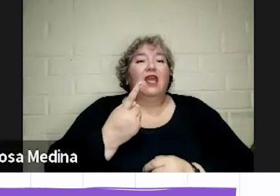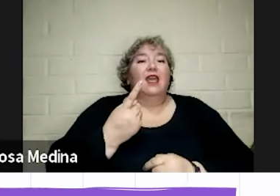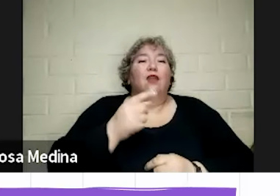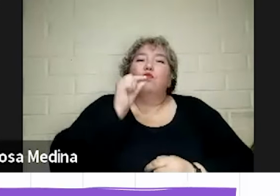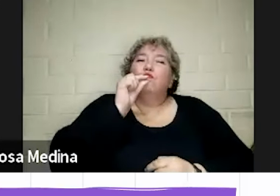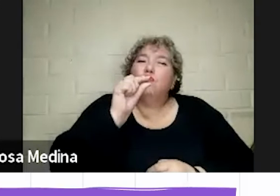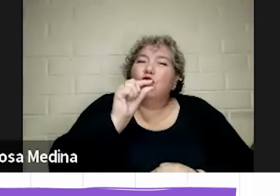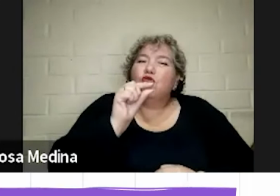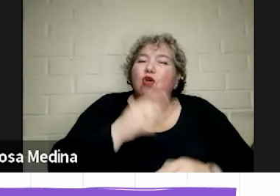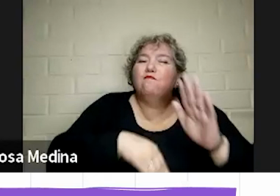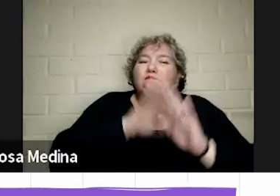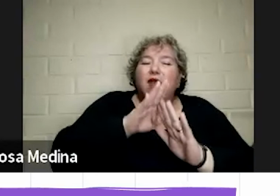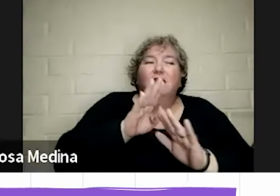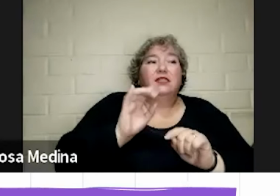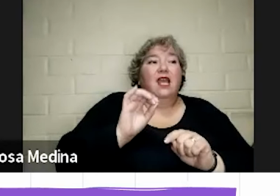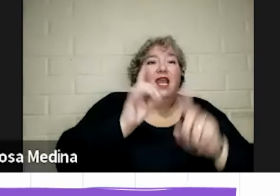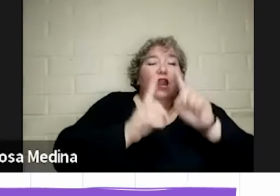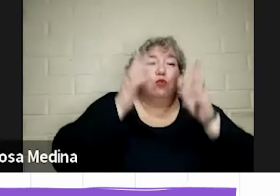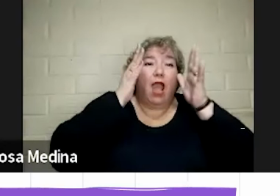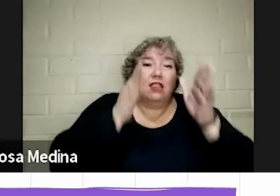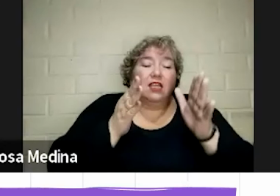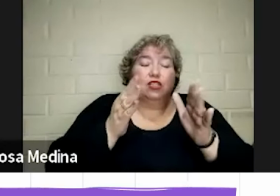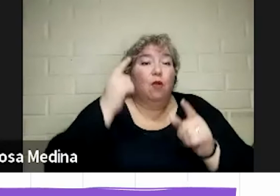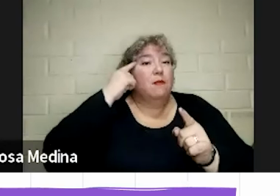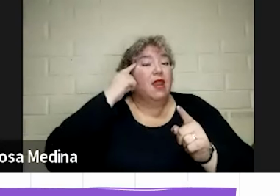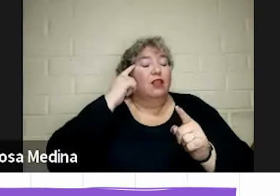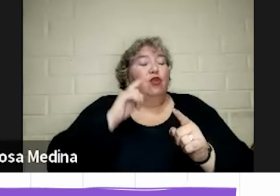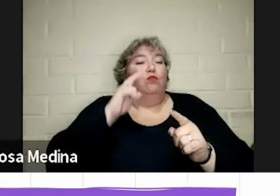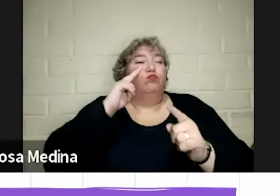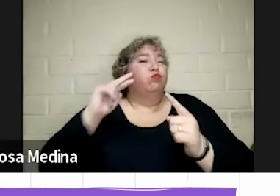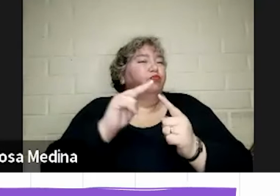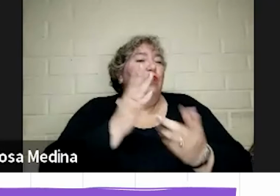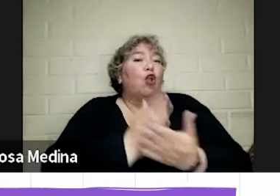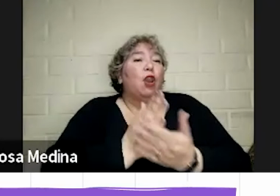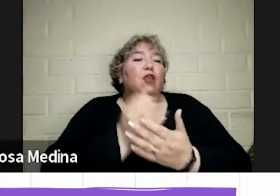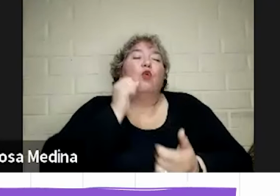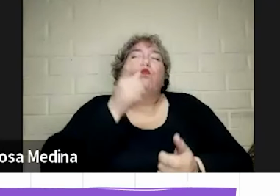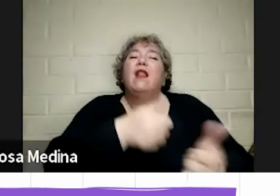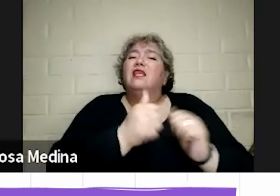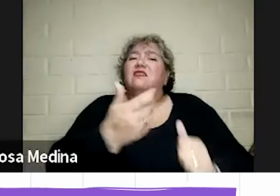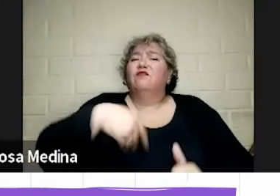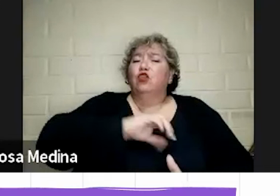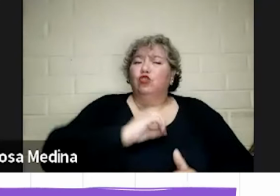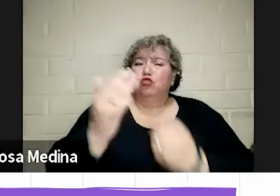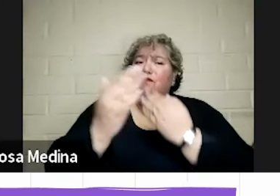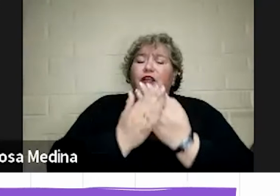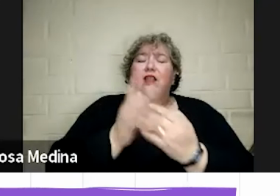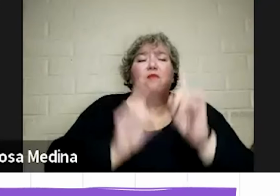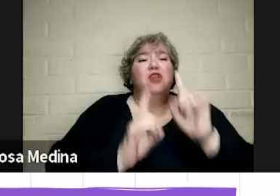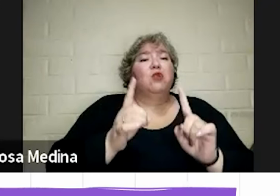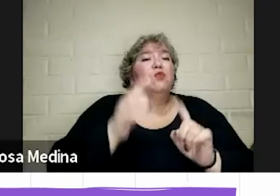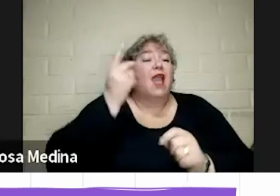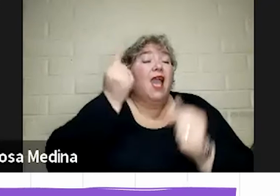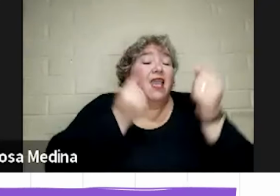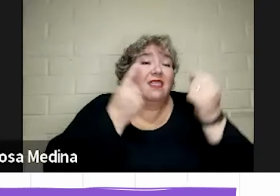mundo de las funciones ejecutivas desde la perspectiva de la escuela. ¿Cuáles son los desafíos a los que nos enfrentamos? Y algunas pequeñas ideas que podrían